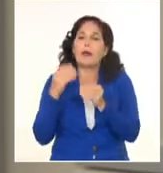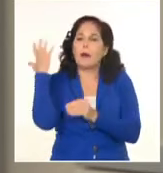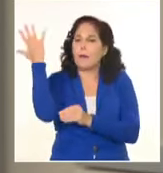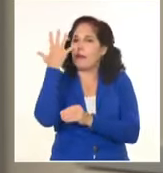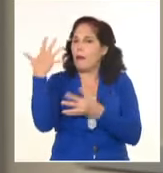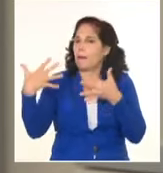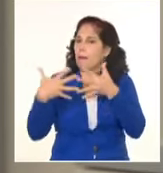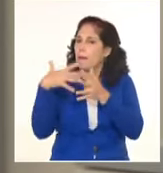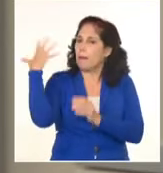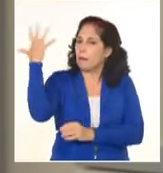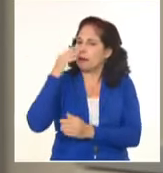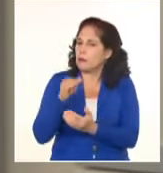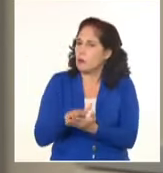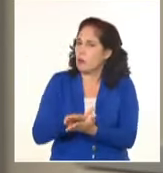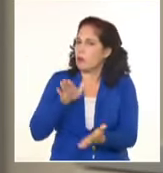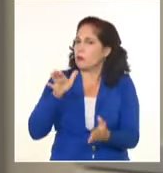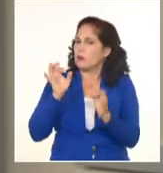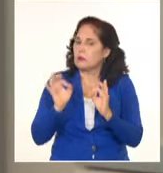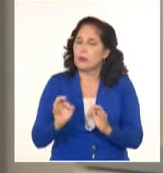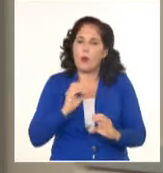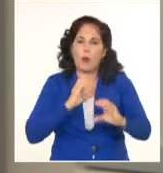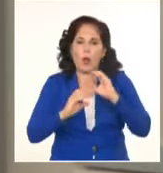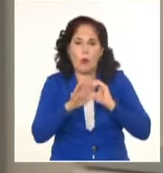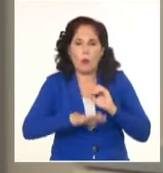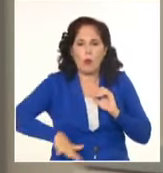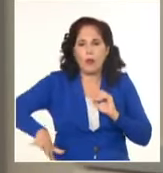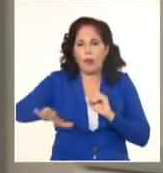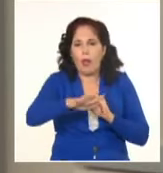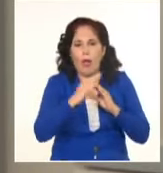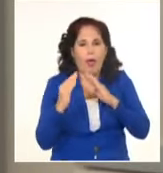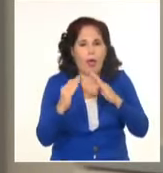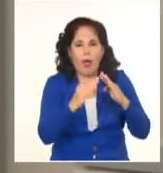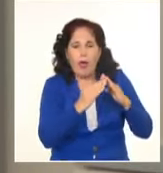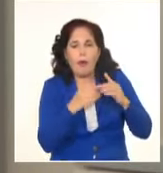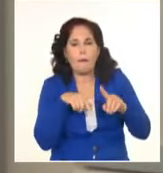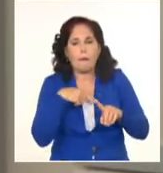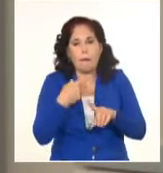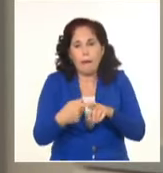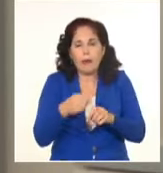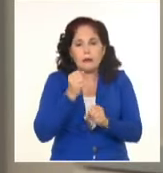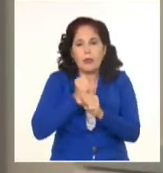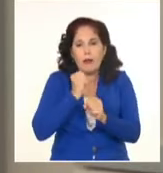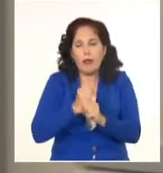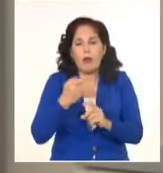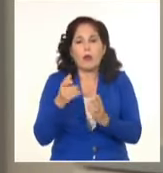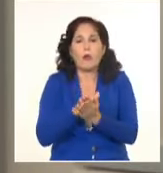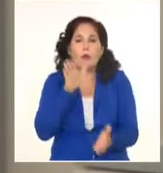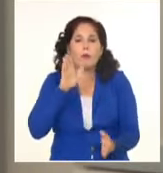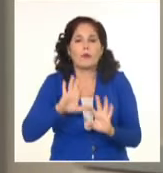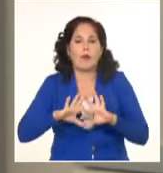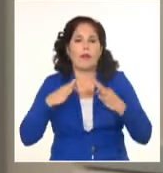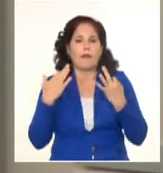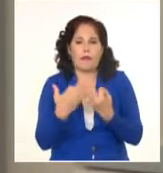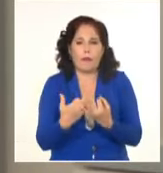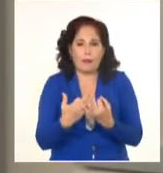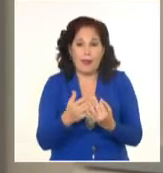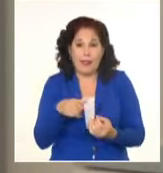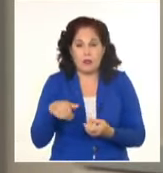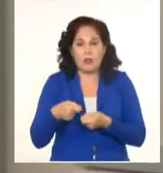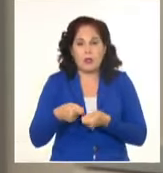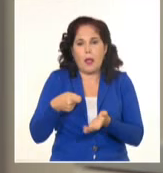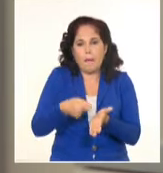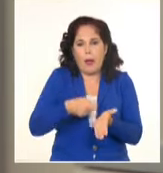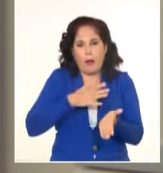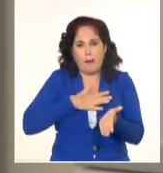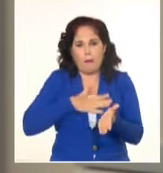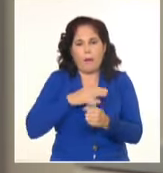para con los compromisos que tienen comunitarios, sociales, con sus trabajadores, con la familia y que en general se financian con sus